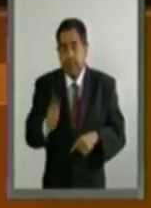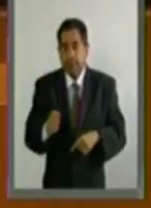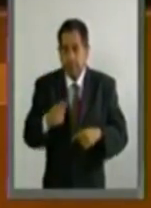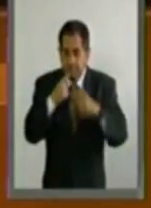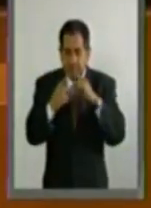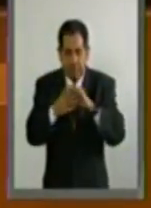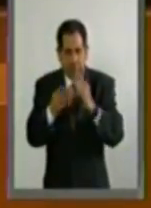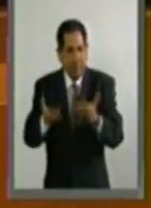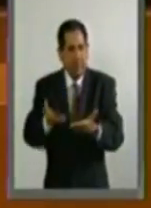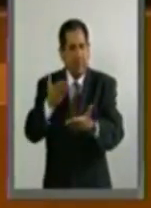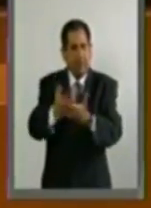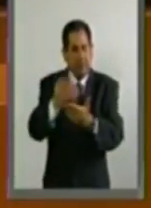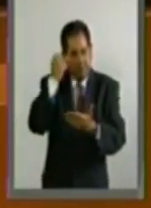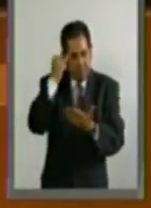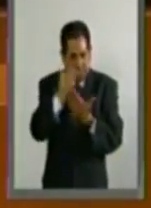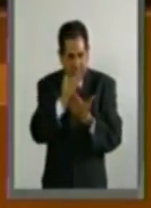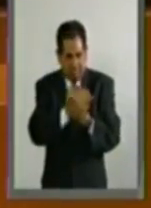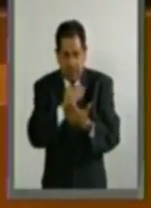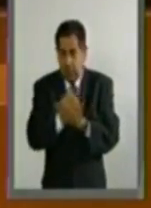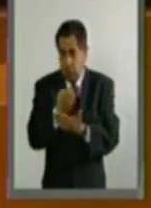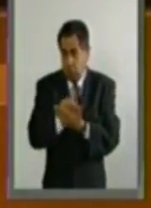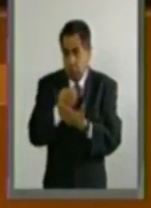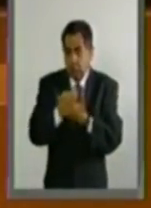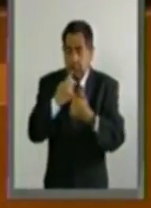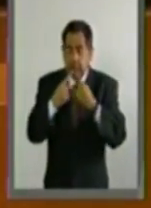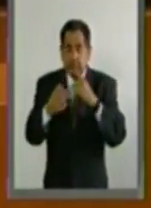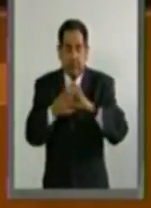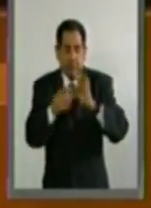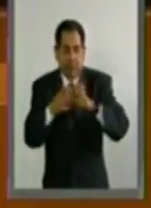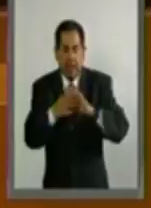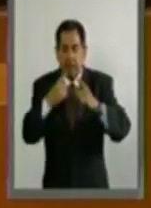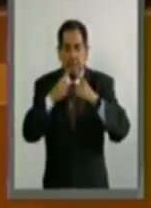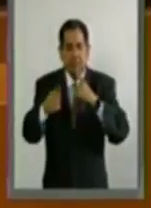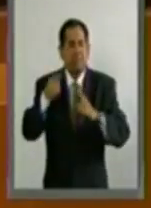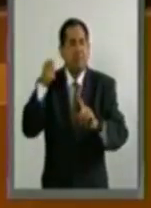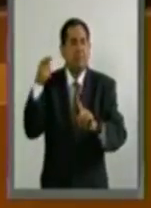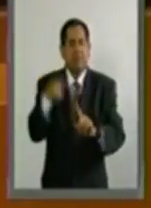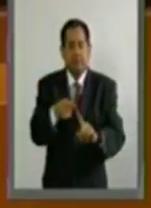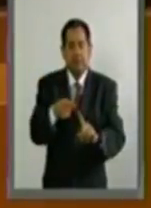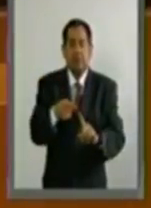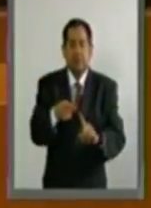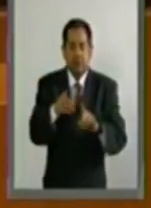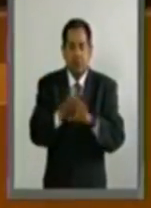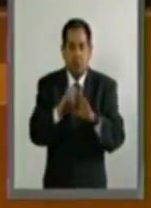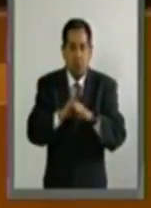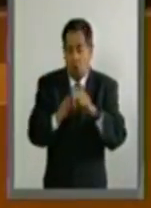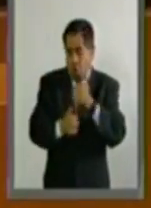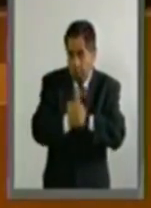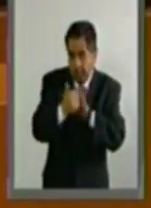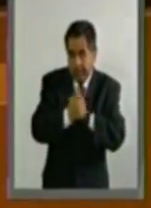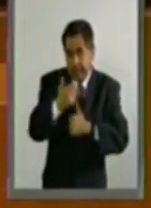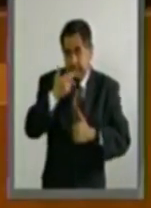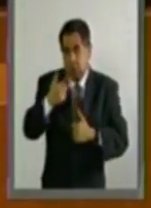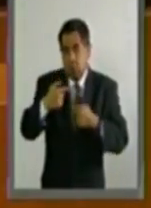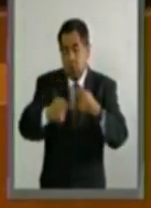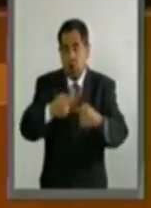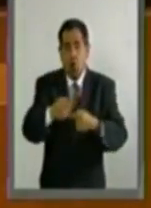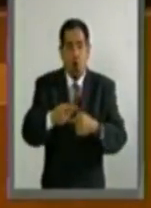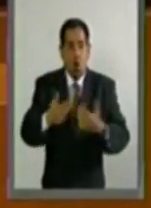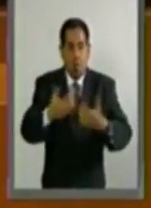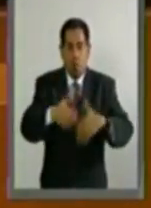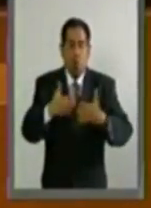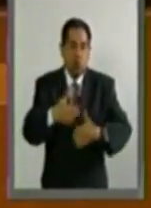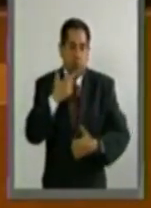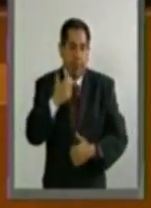planteó una estrategia económica, uno de cuyos ejes centrales es el impulso de la competitividad y la